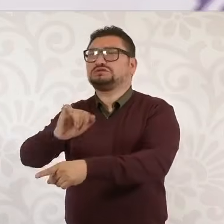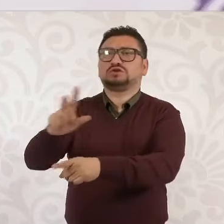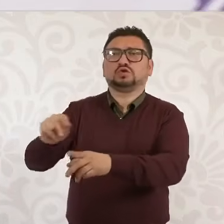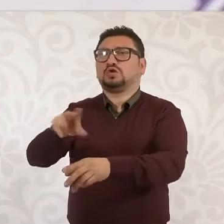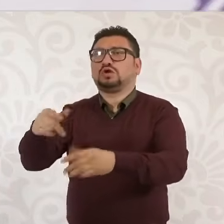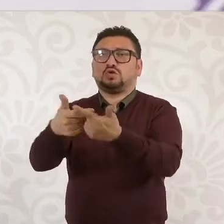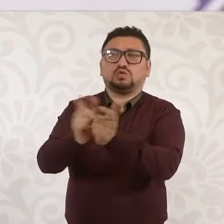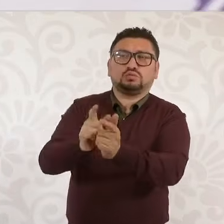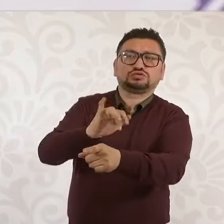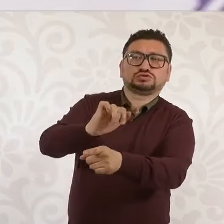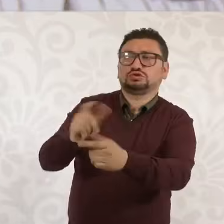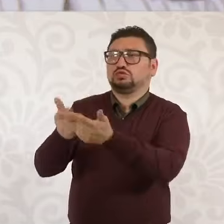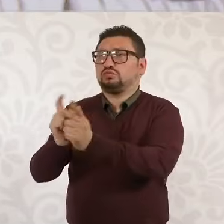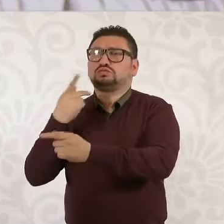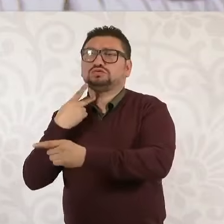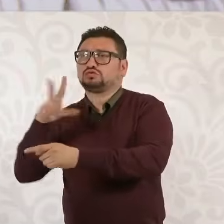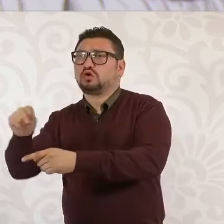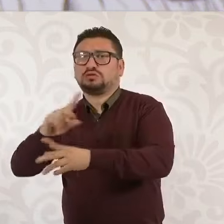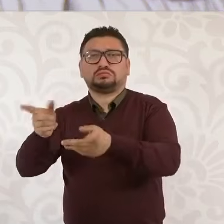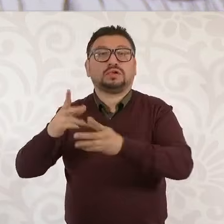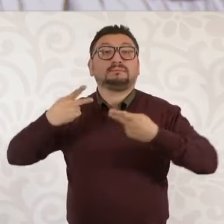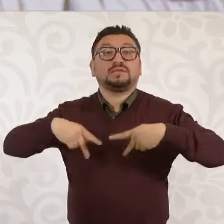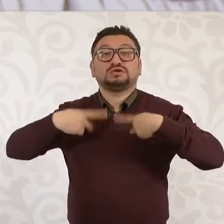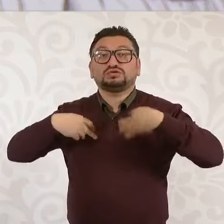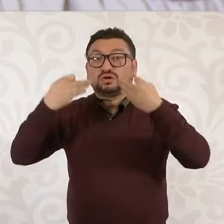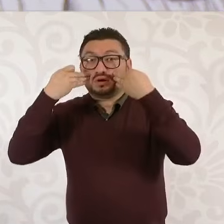Este partido aprobó, este partido no aprobó.